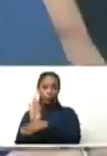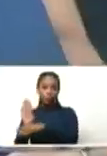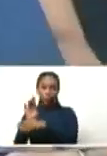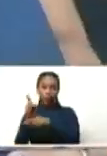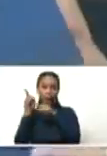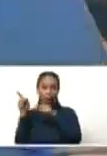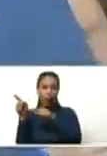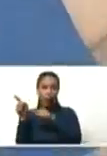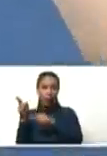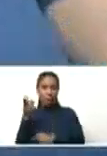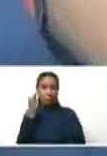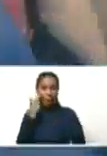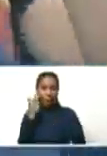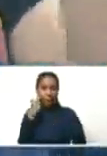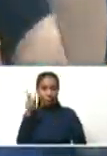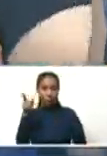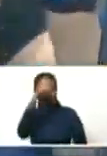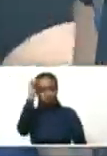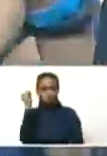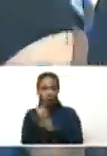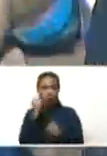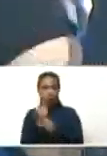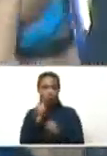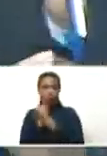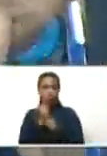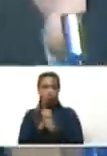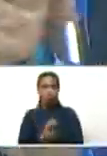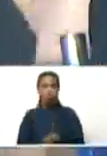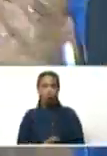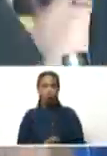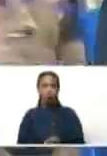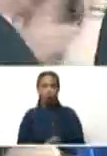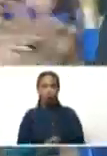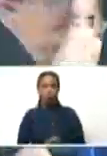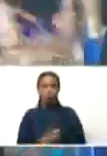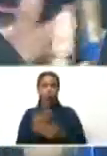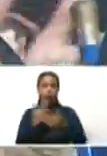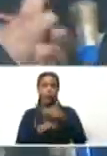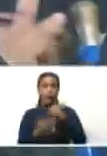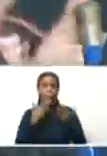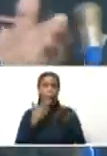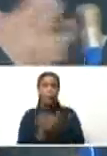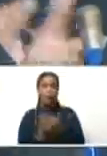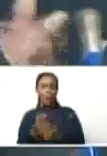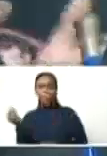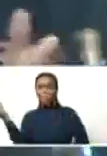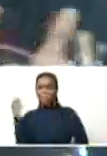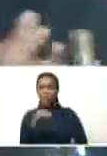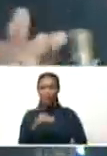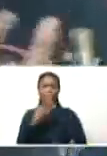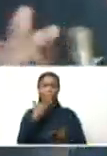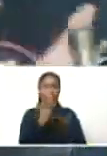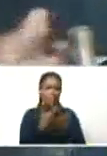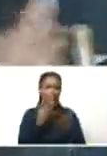esté pendiente de su desempeño. Les vamos a exigir lo máximo